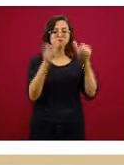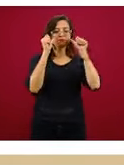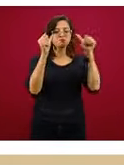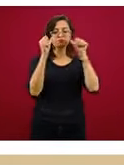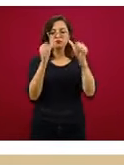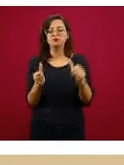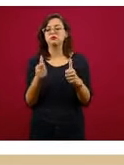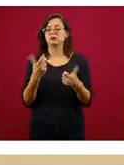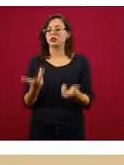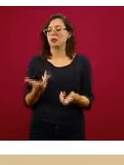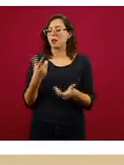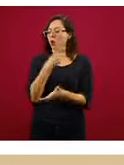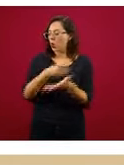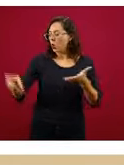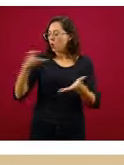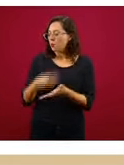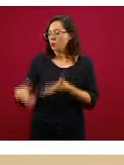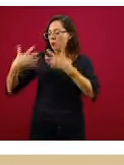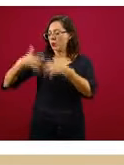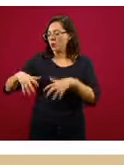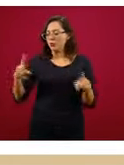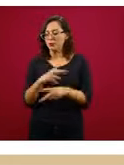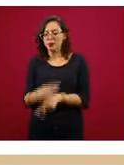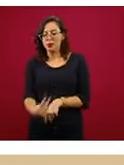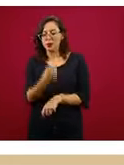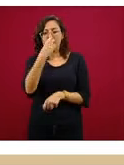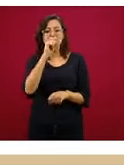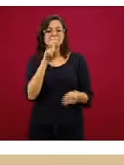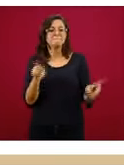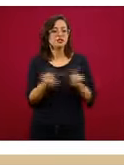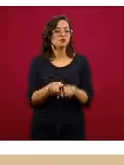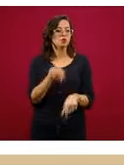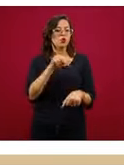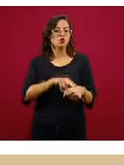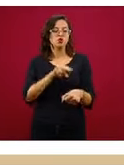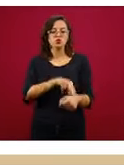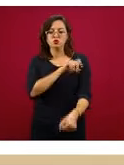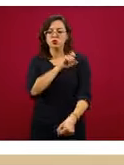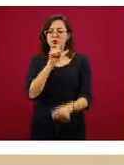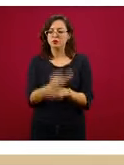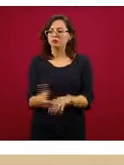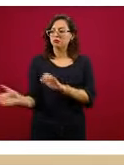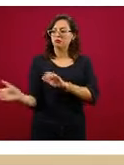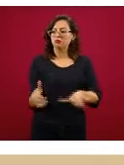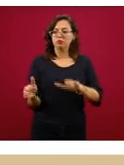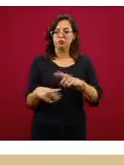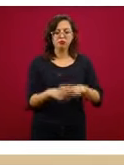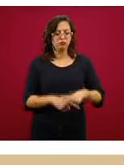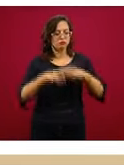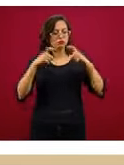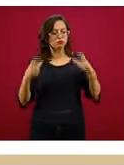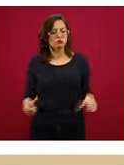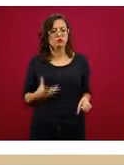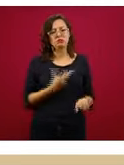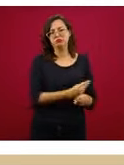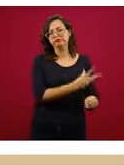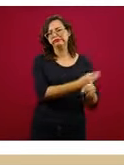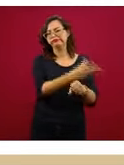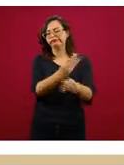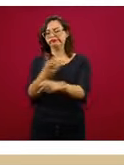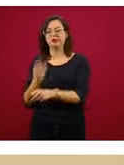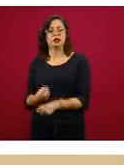para ventiladores, fue prioridad aumentar especialistas para la atención, y eso ha sido la prioridad. Aún así, en los